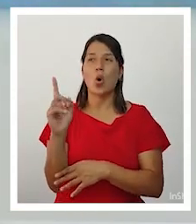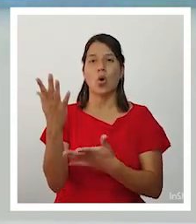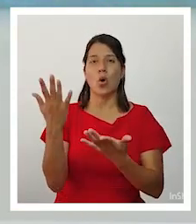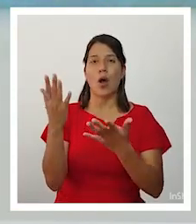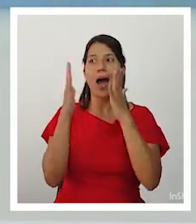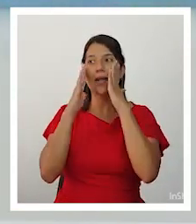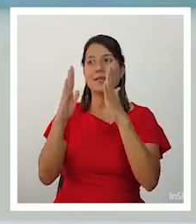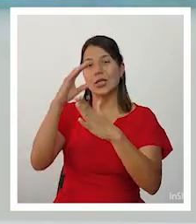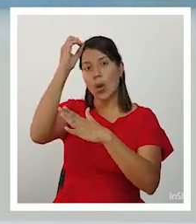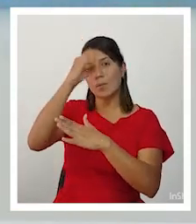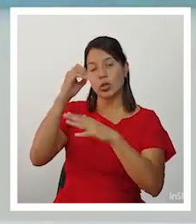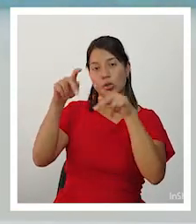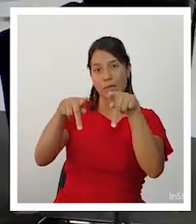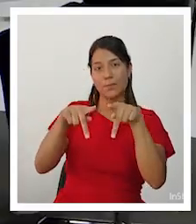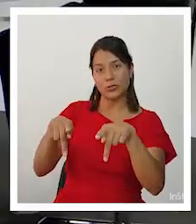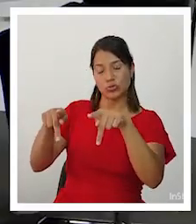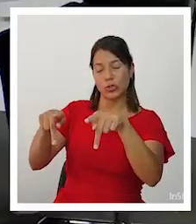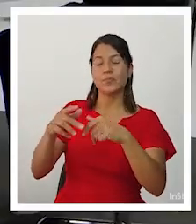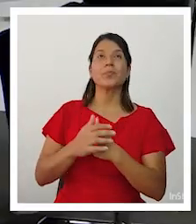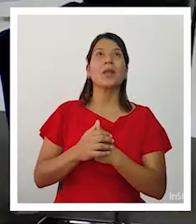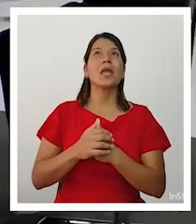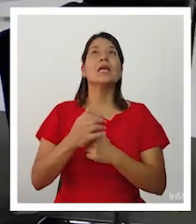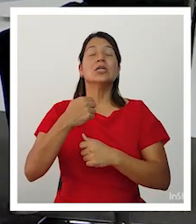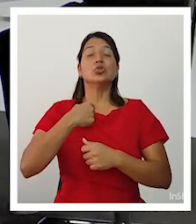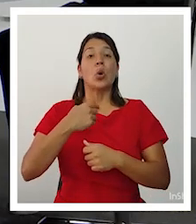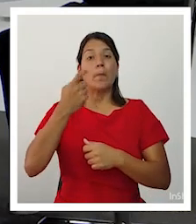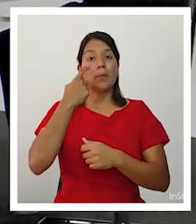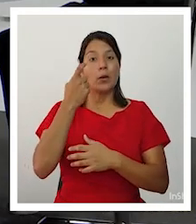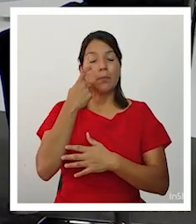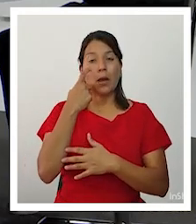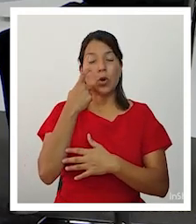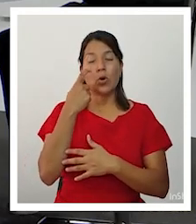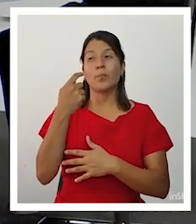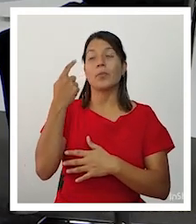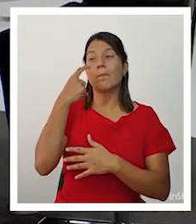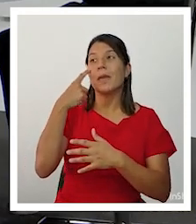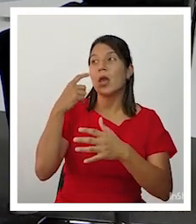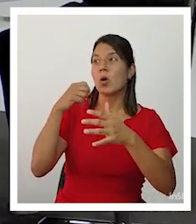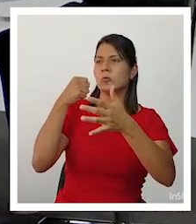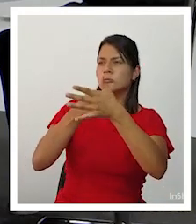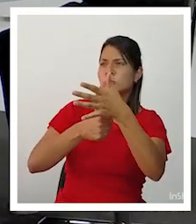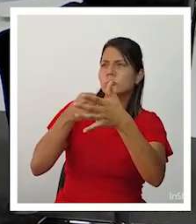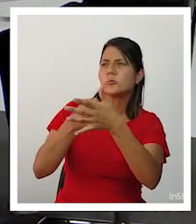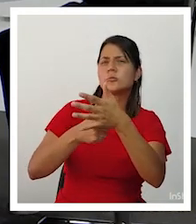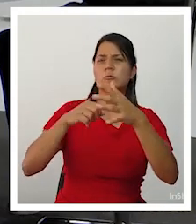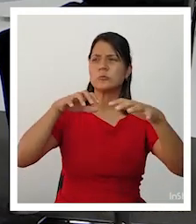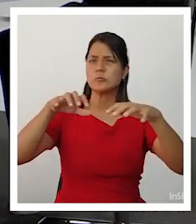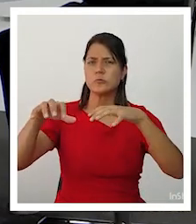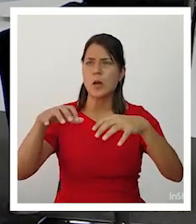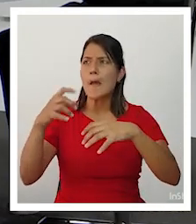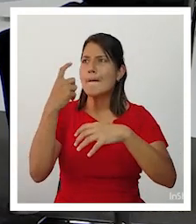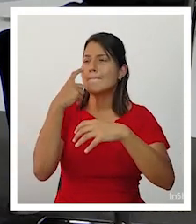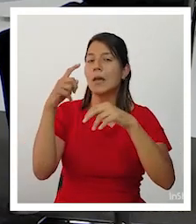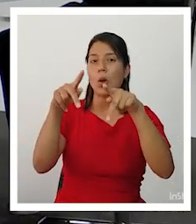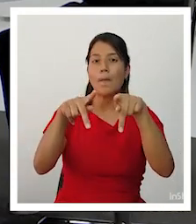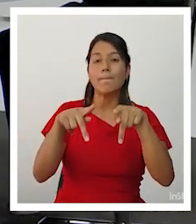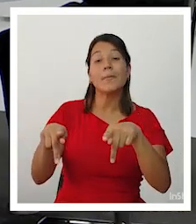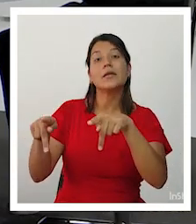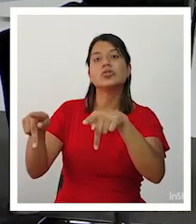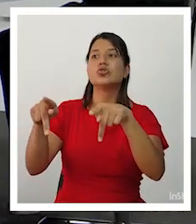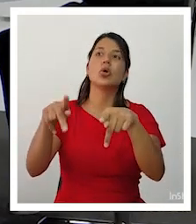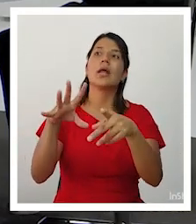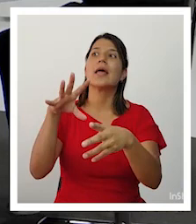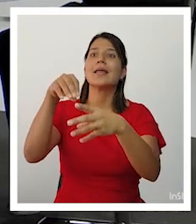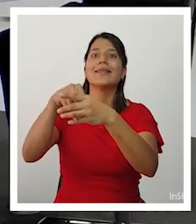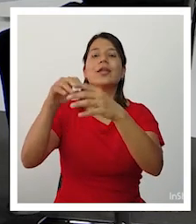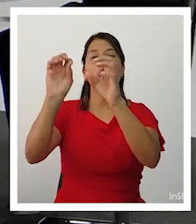la población. Es que veo activismo, o sea, veo personas que pertenecen a